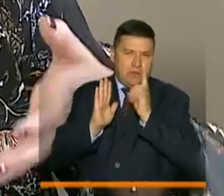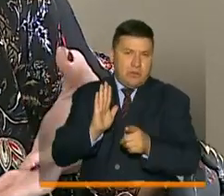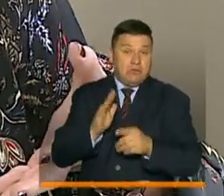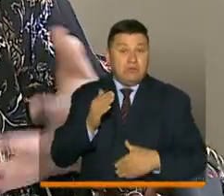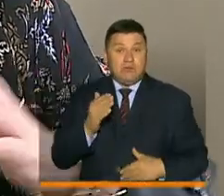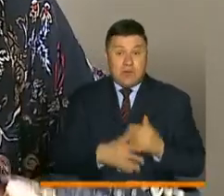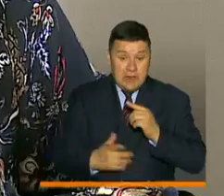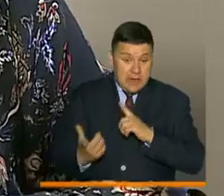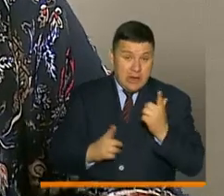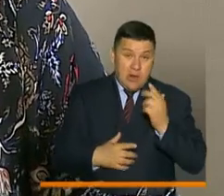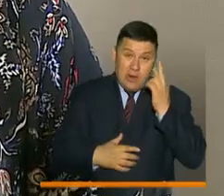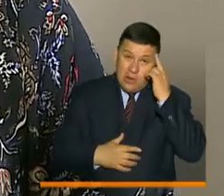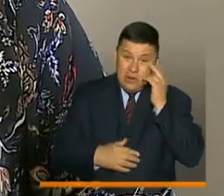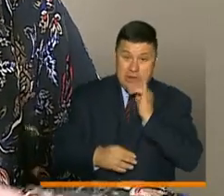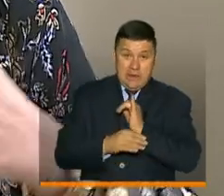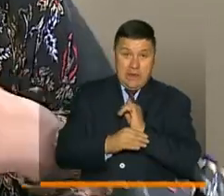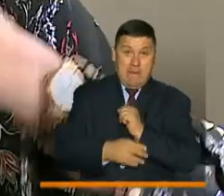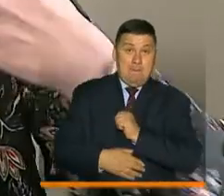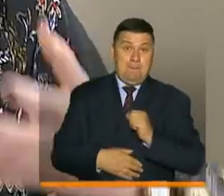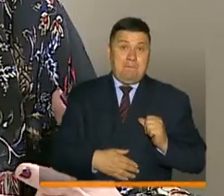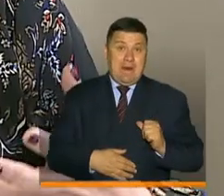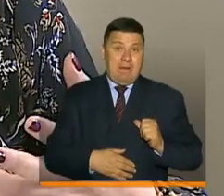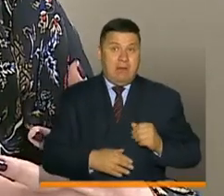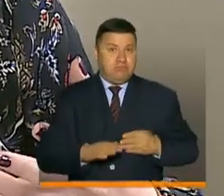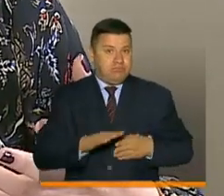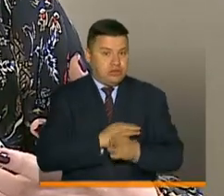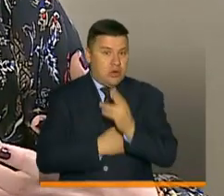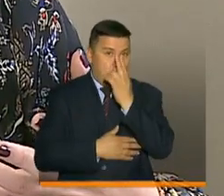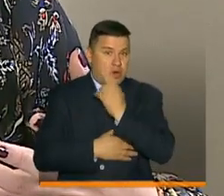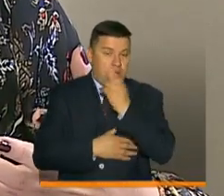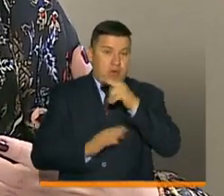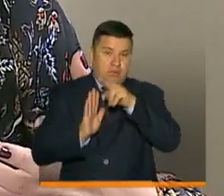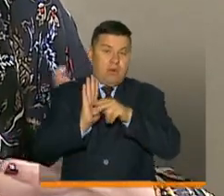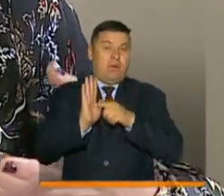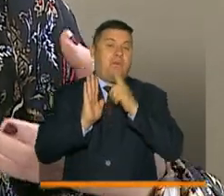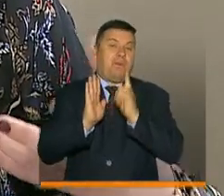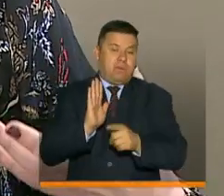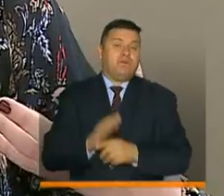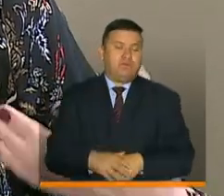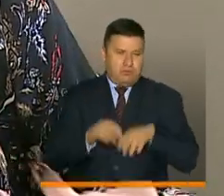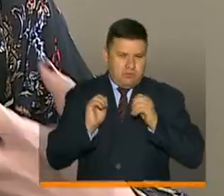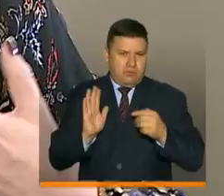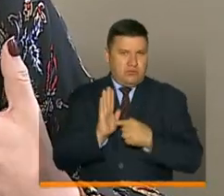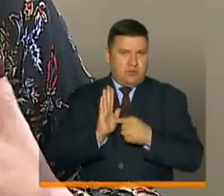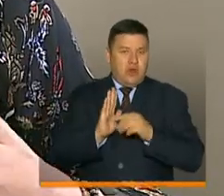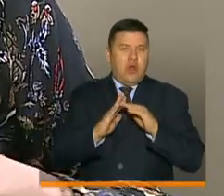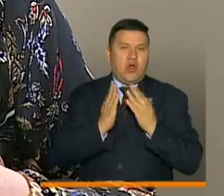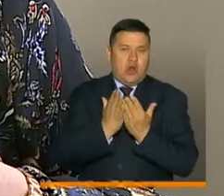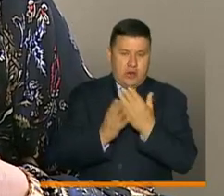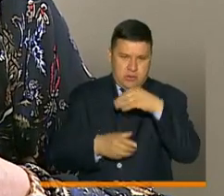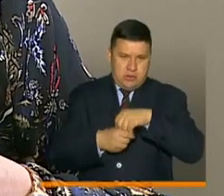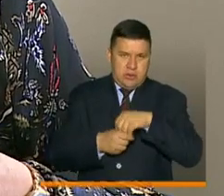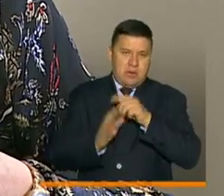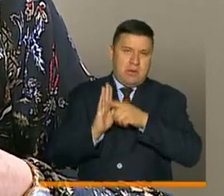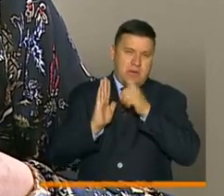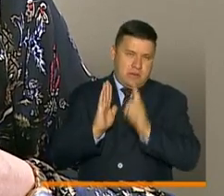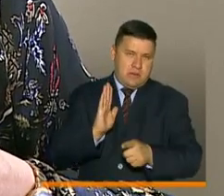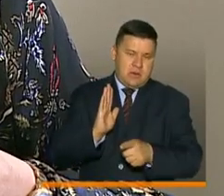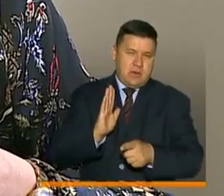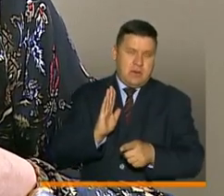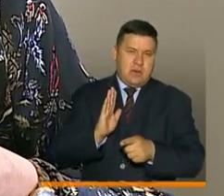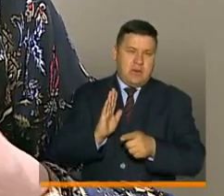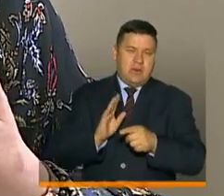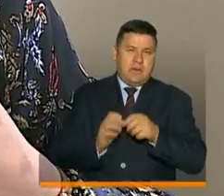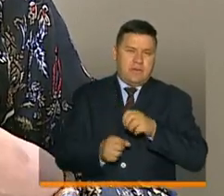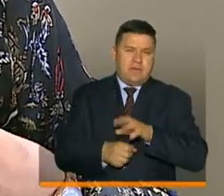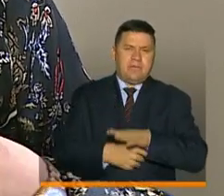que cuando esté listo, obviamente, la institución privada pueda cumplir con toda la normatividad y pueda hacerlo colegiadamente con las medidas de la